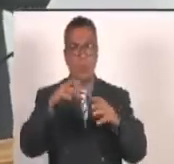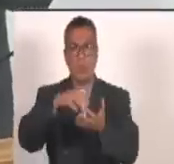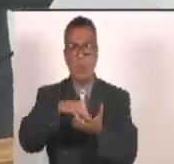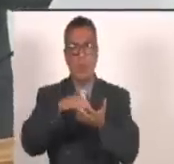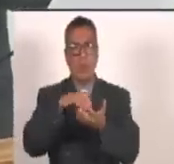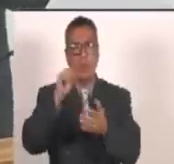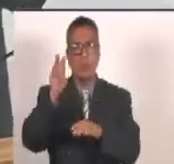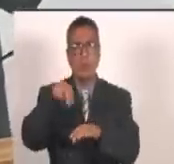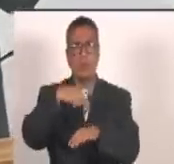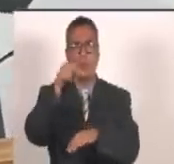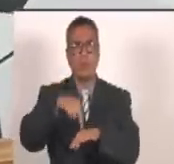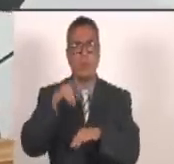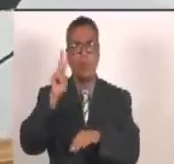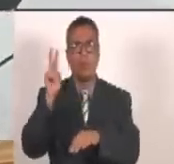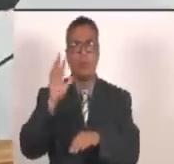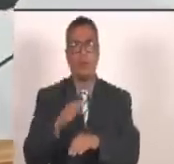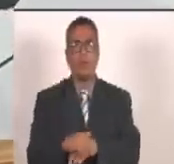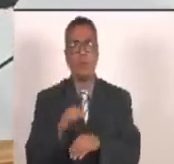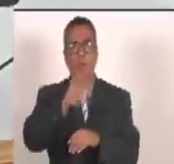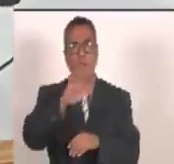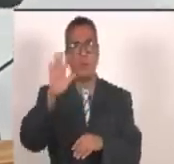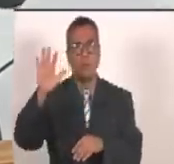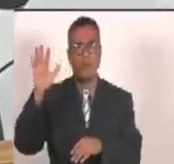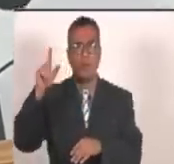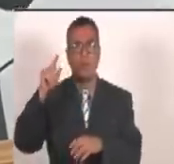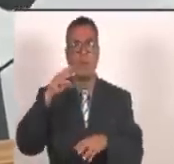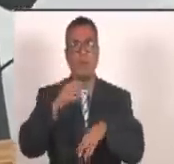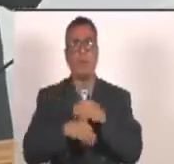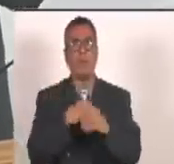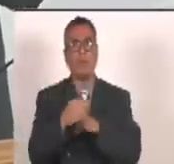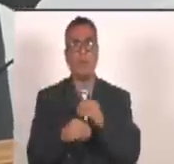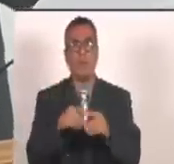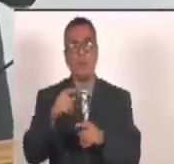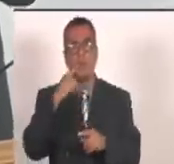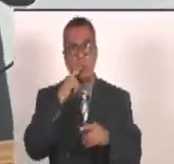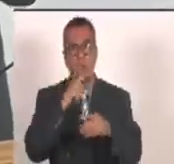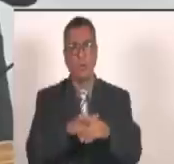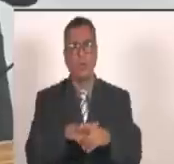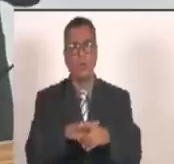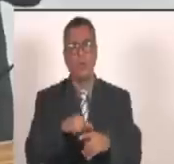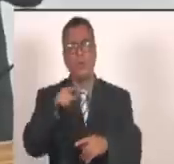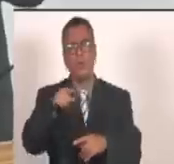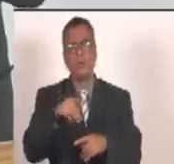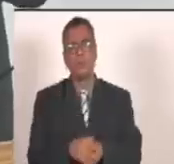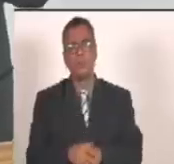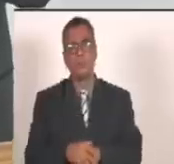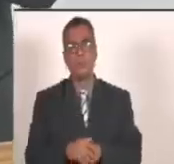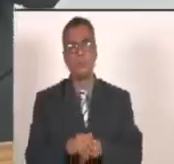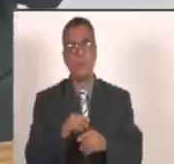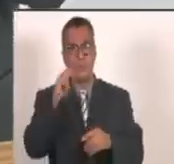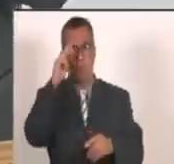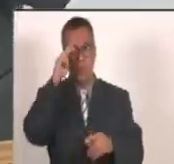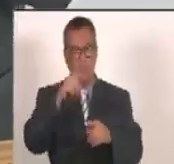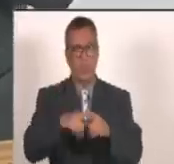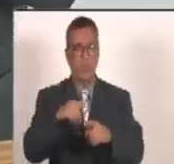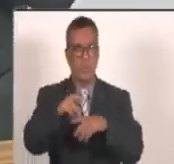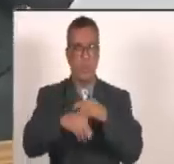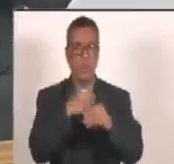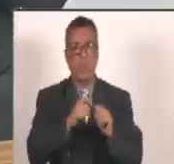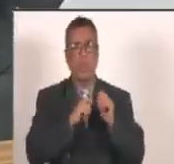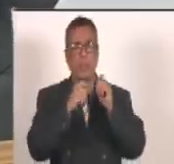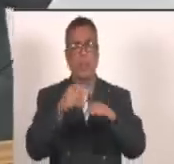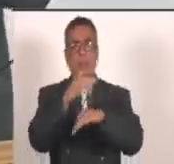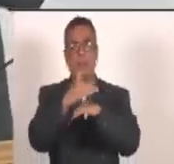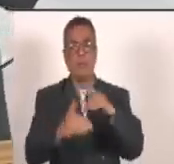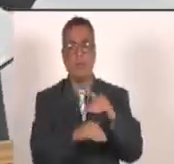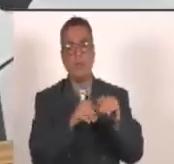recinto del Parlamento venezolano? ¿Jura usted cumplir con honestidad y probidad las misiones que se le asignan como